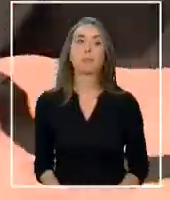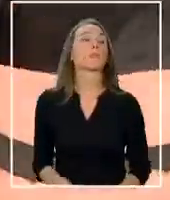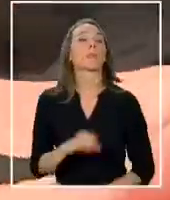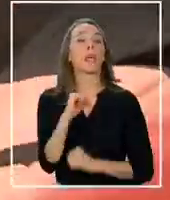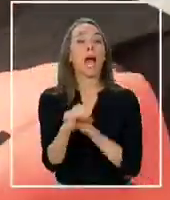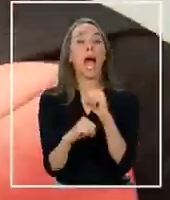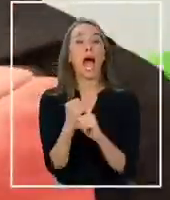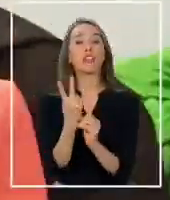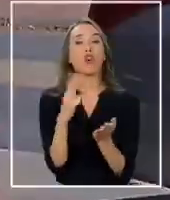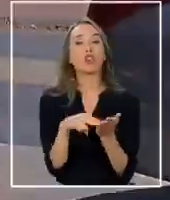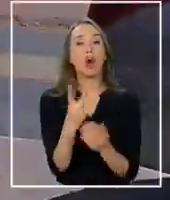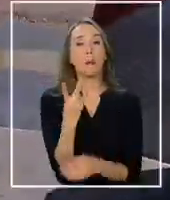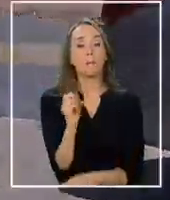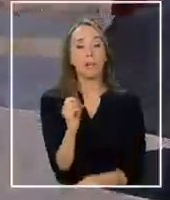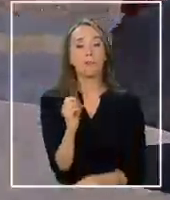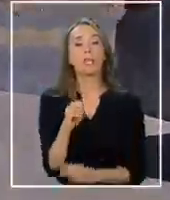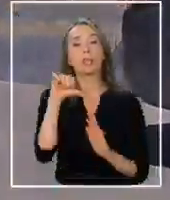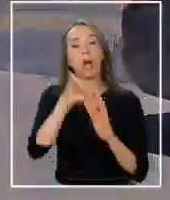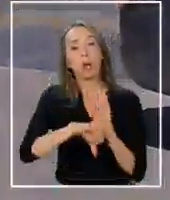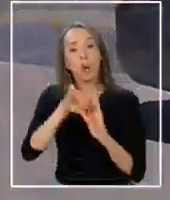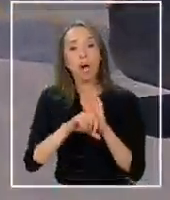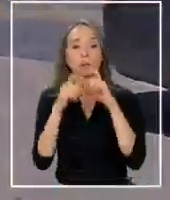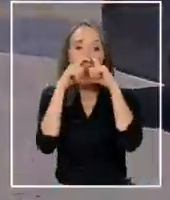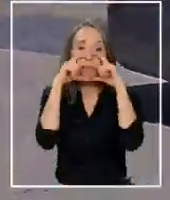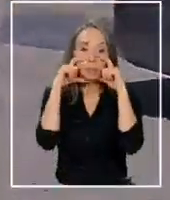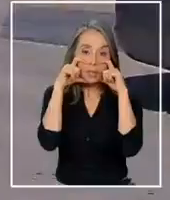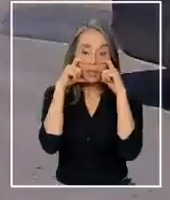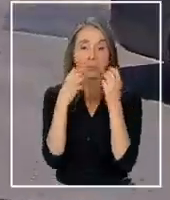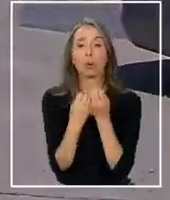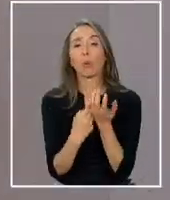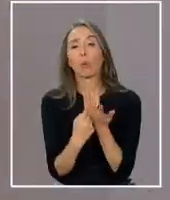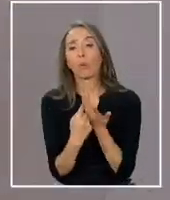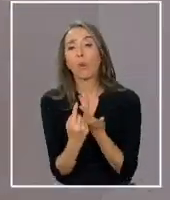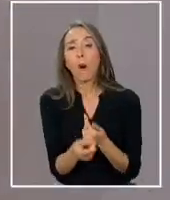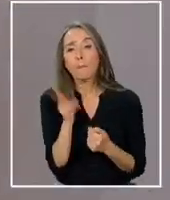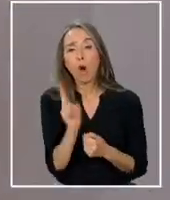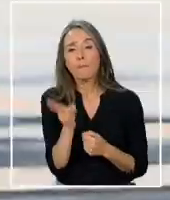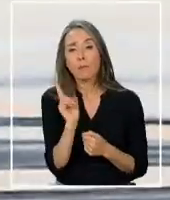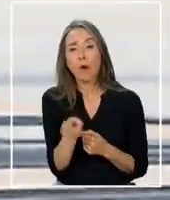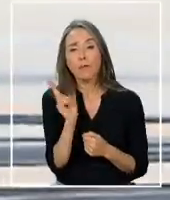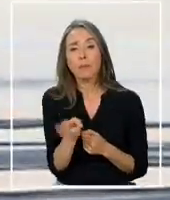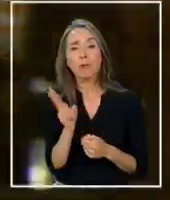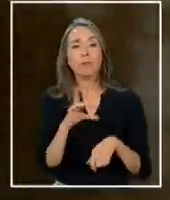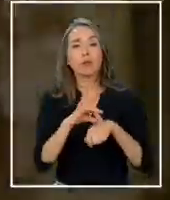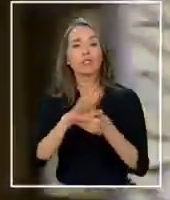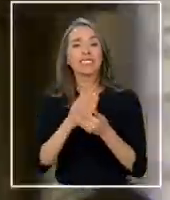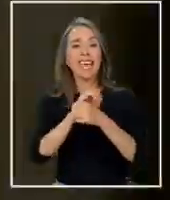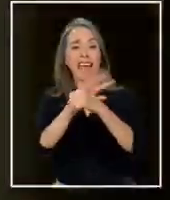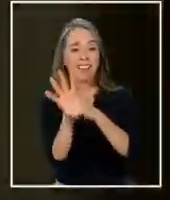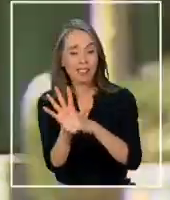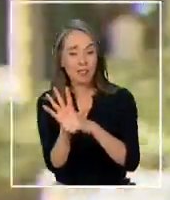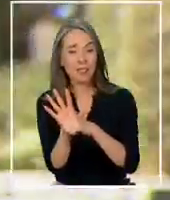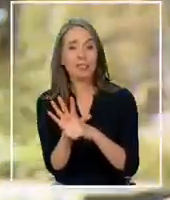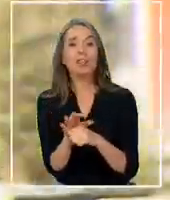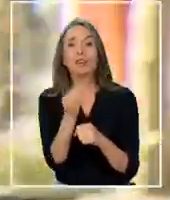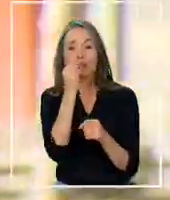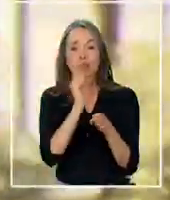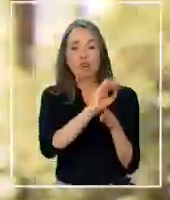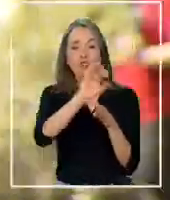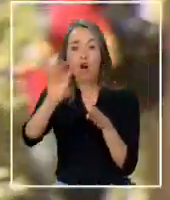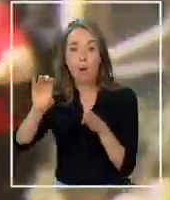Corría el año 2020 y entre cuarentenas, mascarillas y un sinfín de restricciones sanitarias, las aplicaciones de